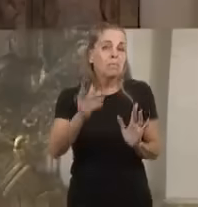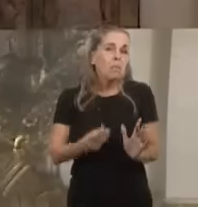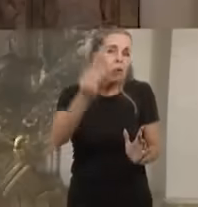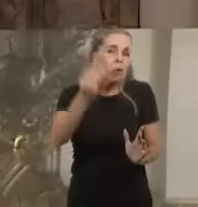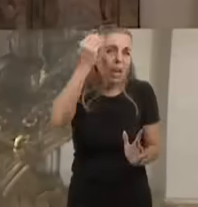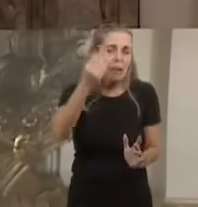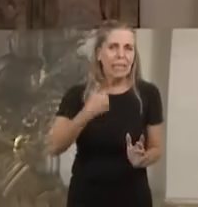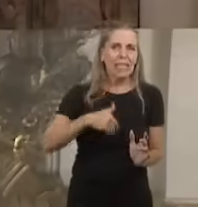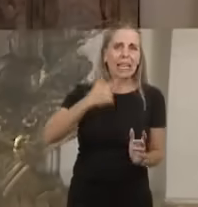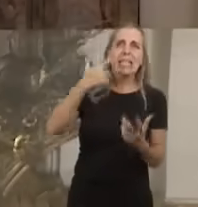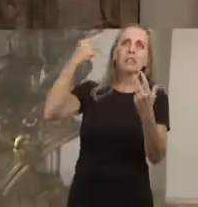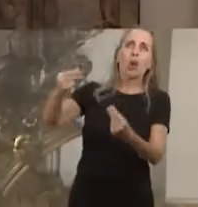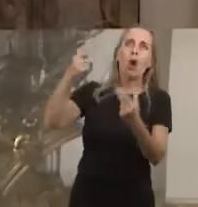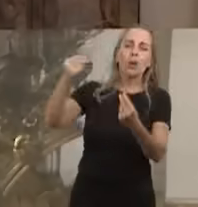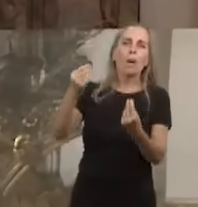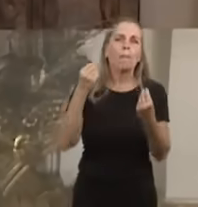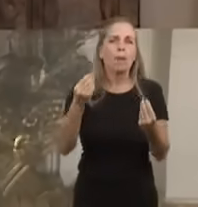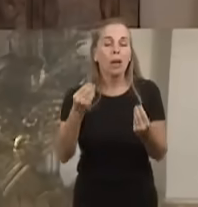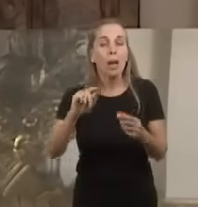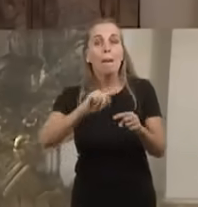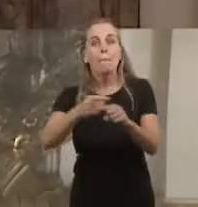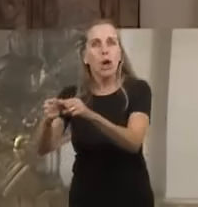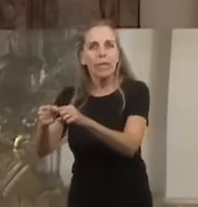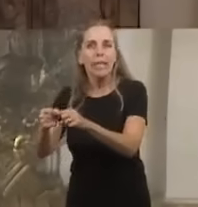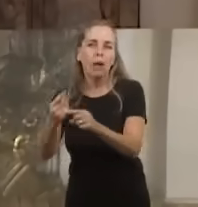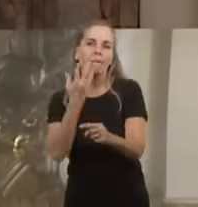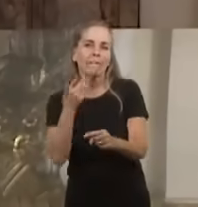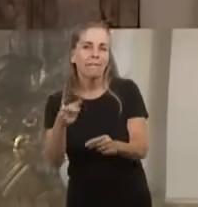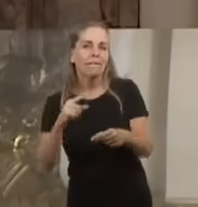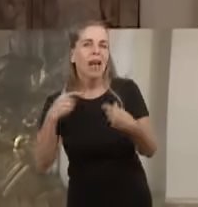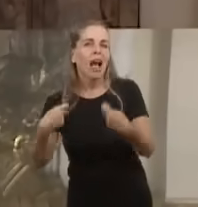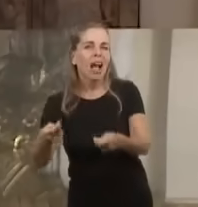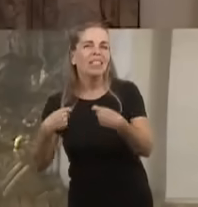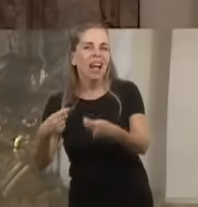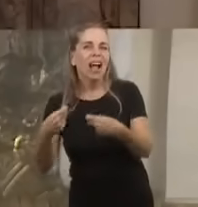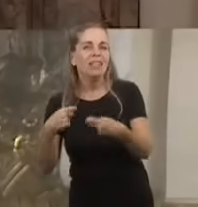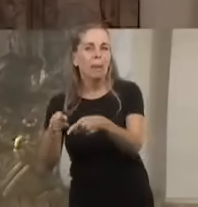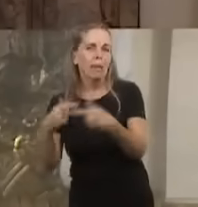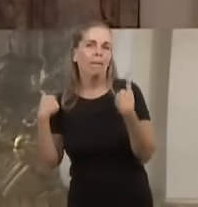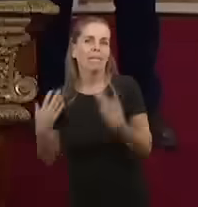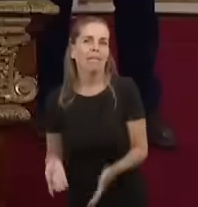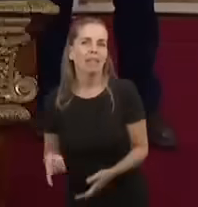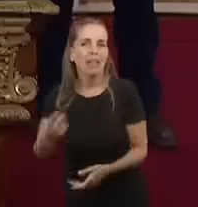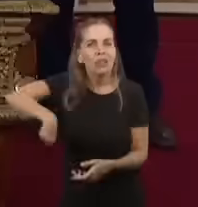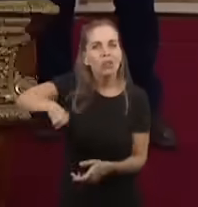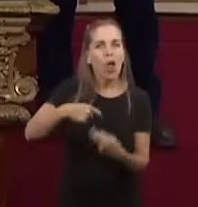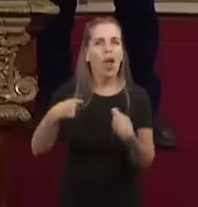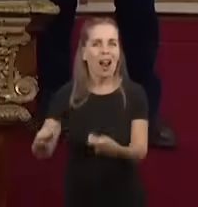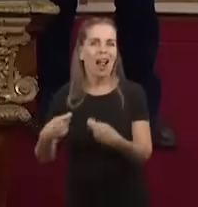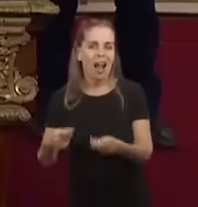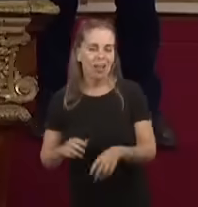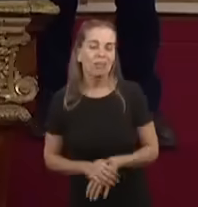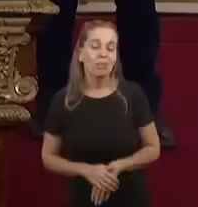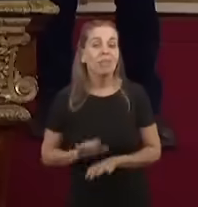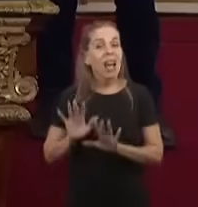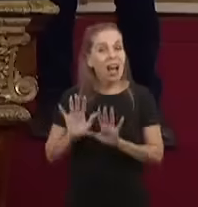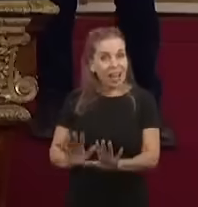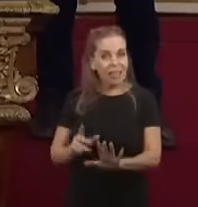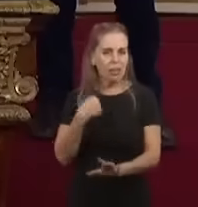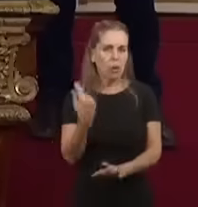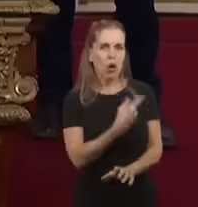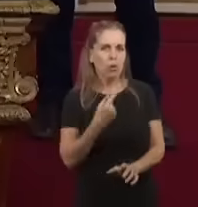razón muy simple los políticos quieren gastar mucho porque son los principales beneficiarios de ese gasto eso con nosotros se